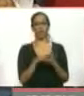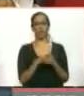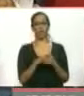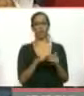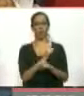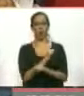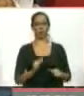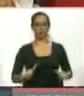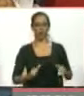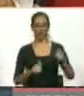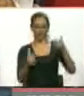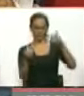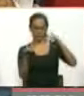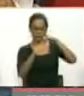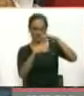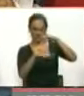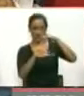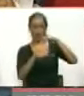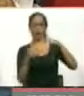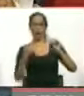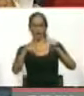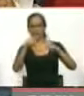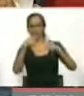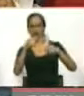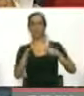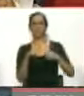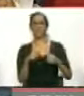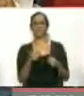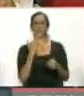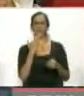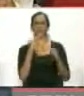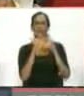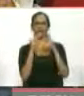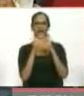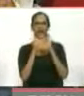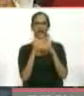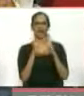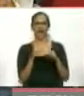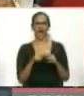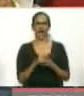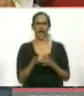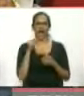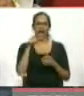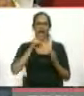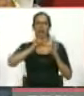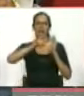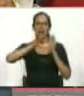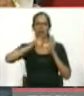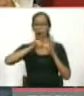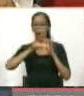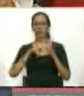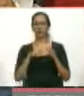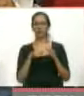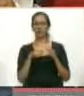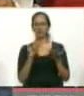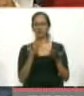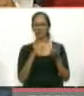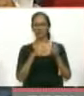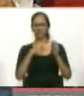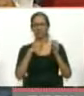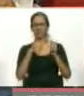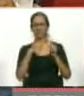local que tenía teníamos abajo cerca edad que la casa saquean su negocio era abasto y